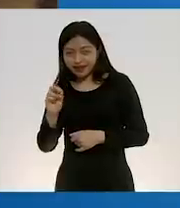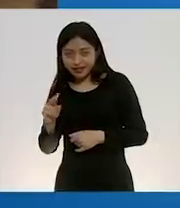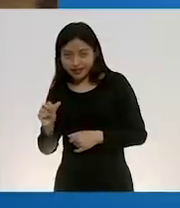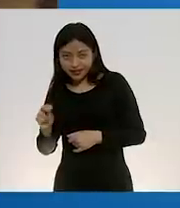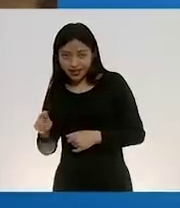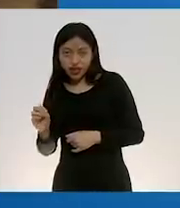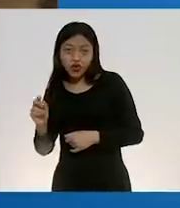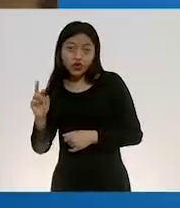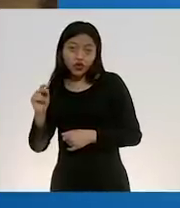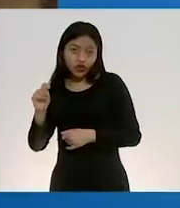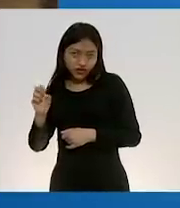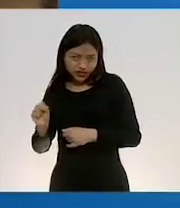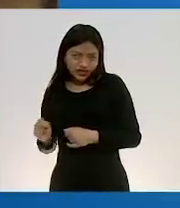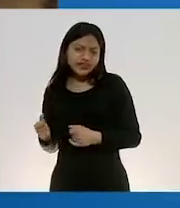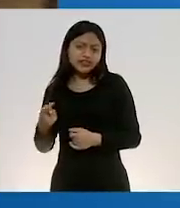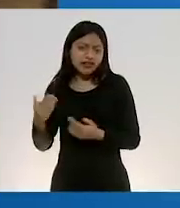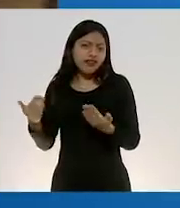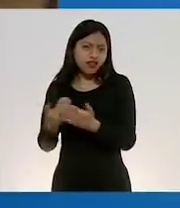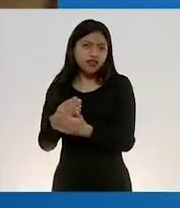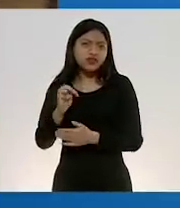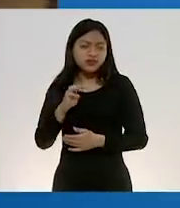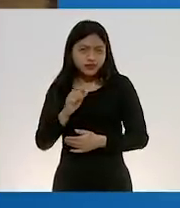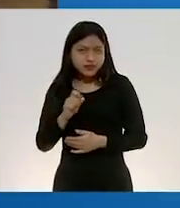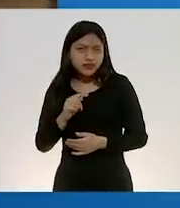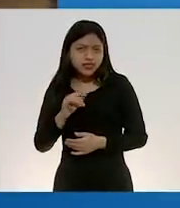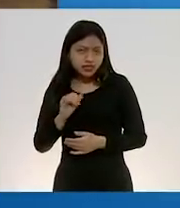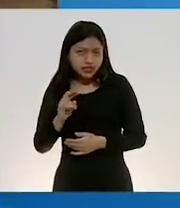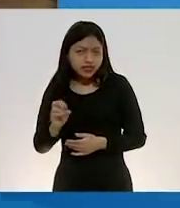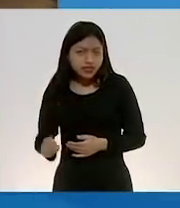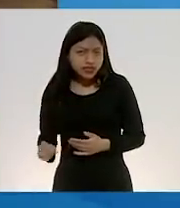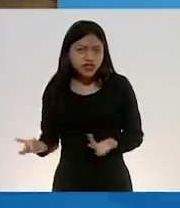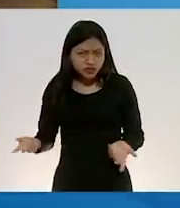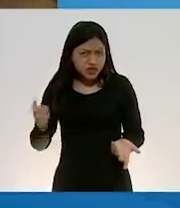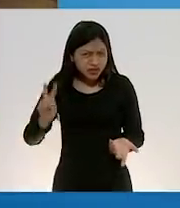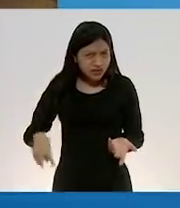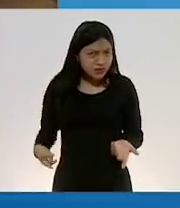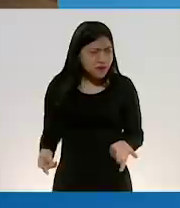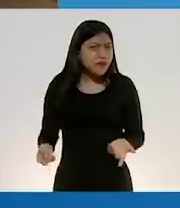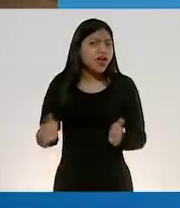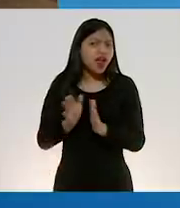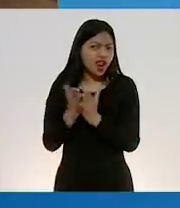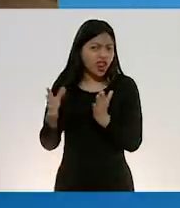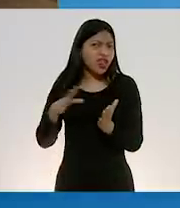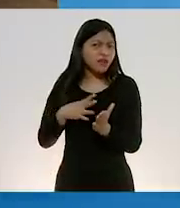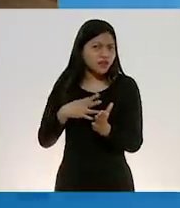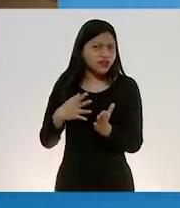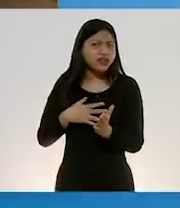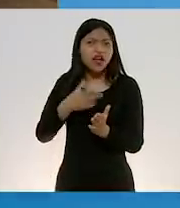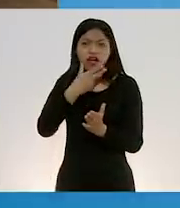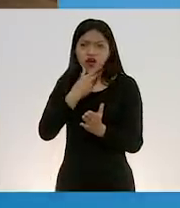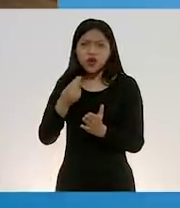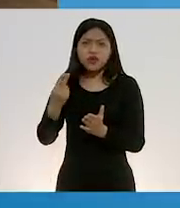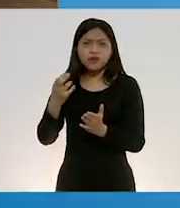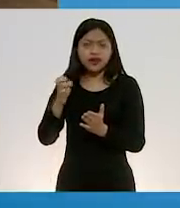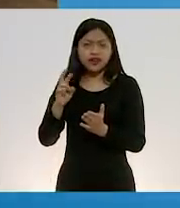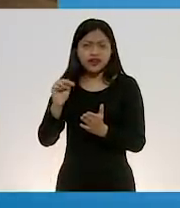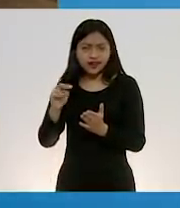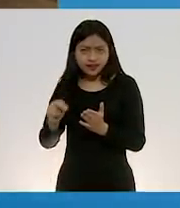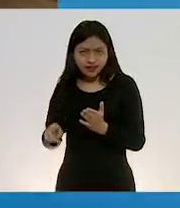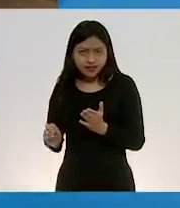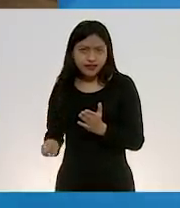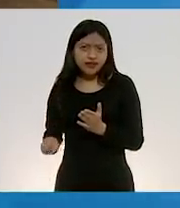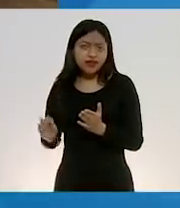ahora Christian Duverger, destacó en su libro sobre Hernán Cortés que él tuvo una